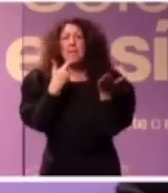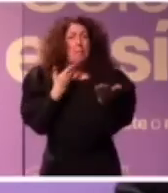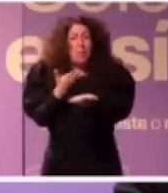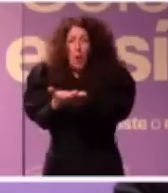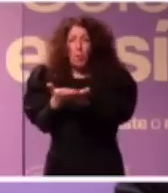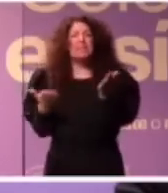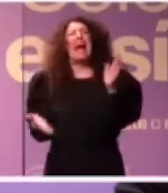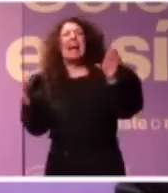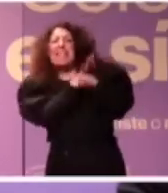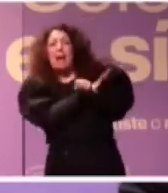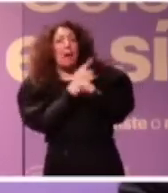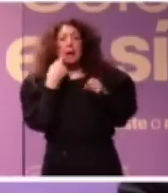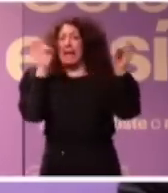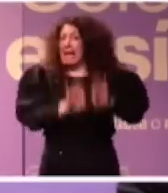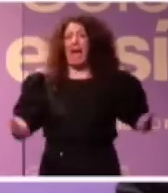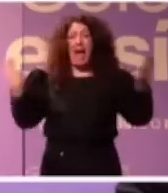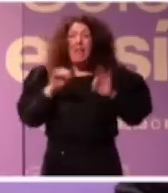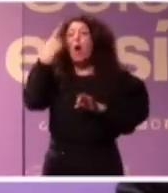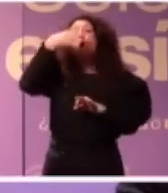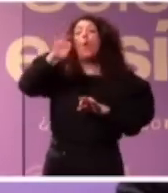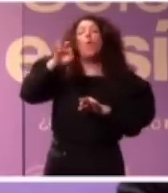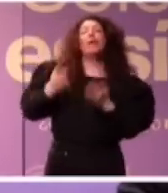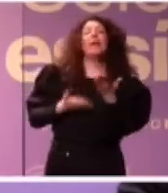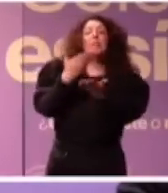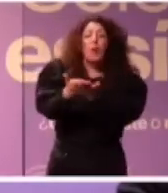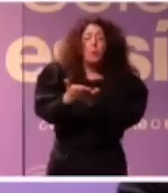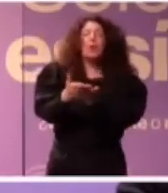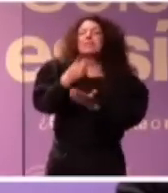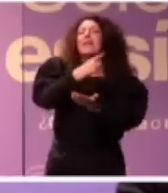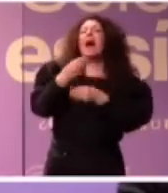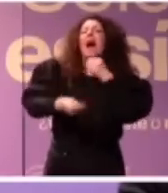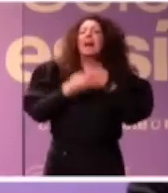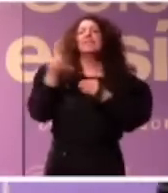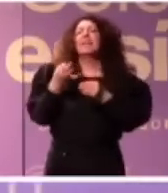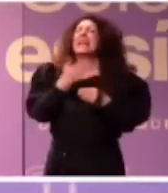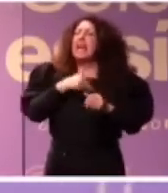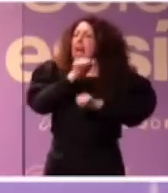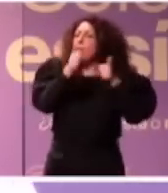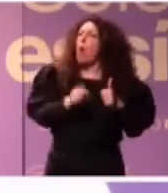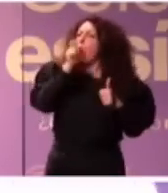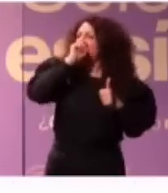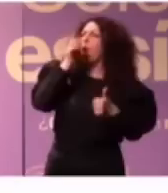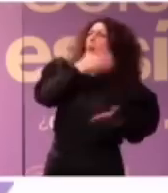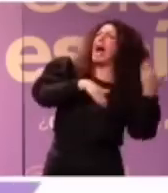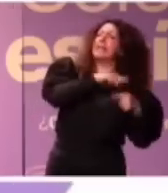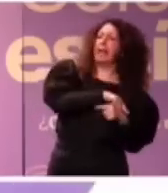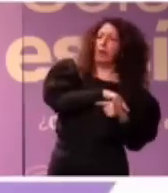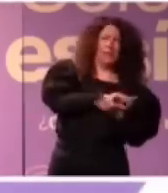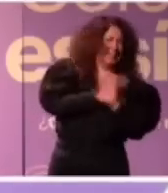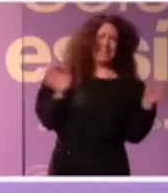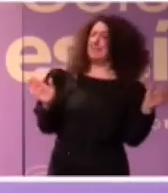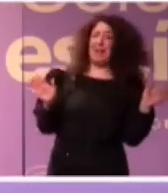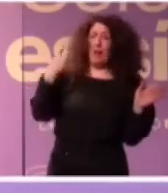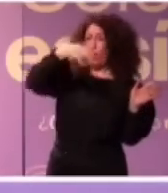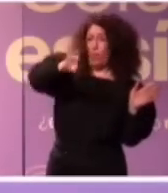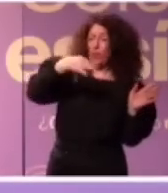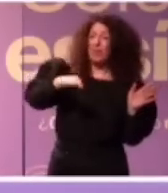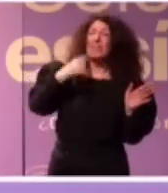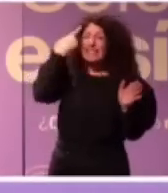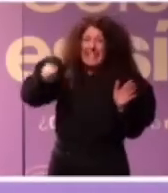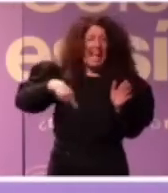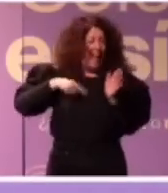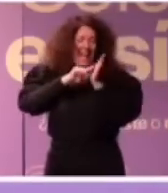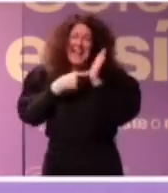propuesta para taparlo. La única propuesta que han sido capaces de poner en pie es volver al modelo penal anterior. Aunque sabemos que la ley está